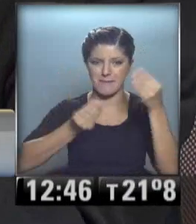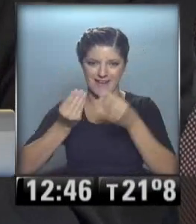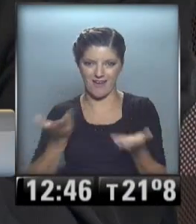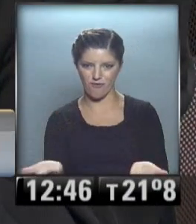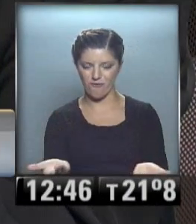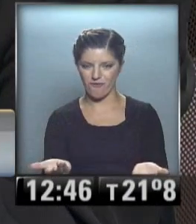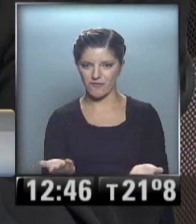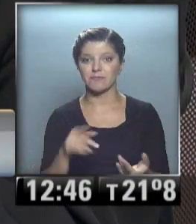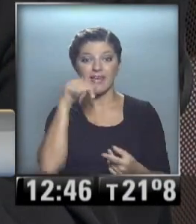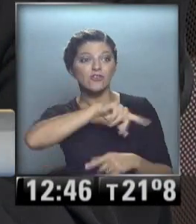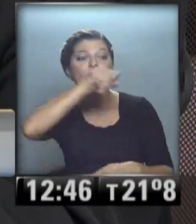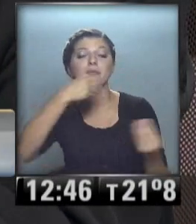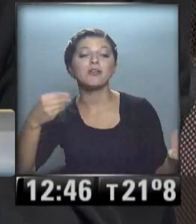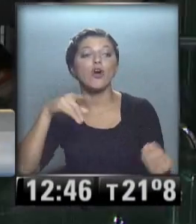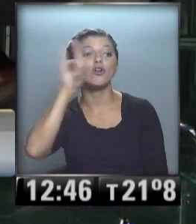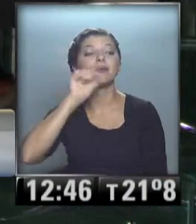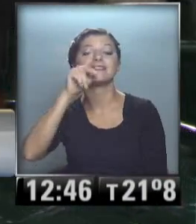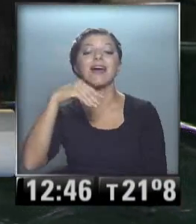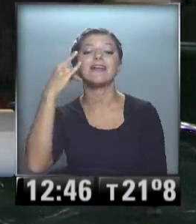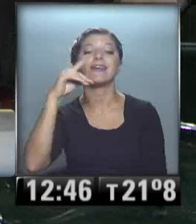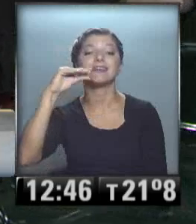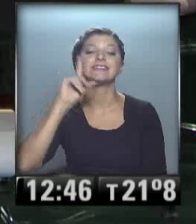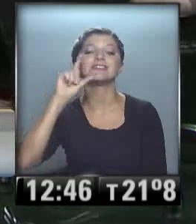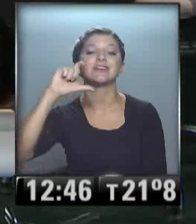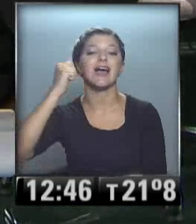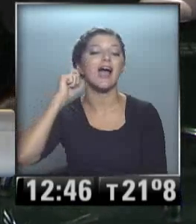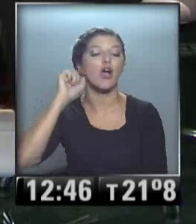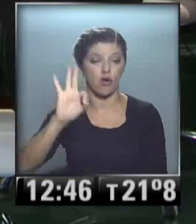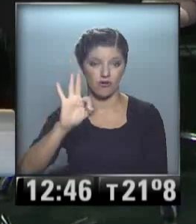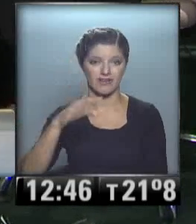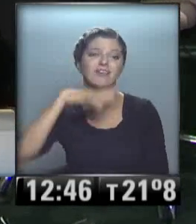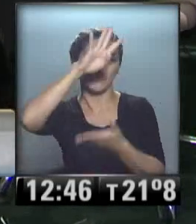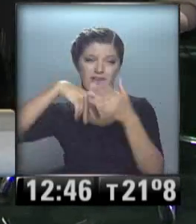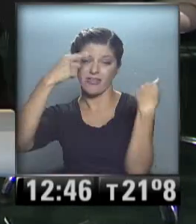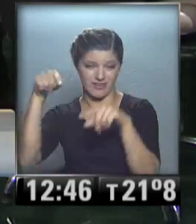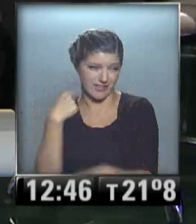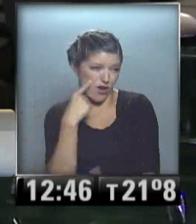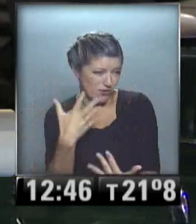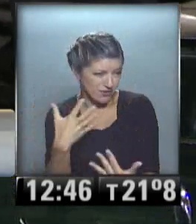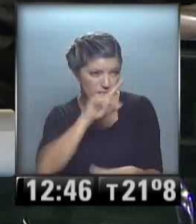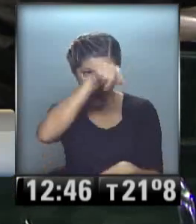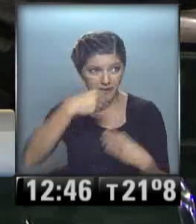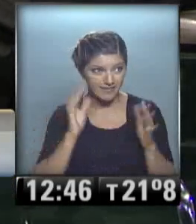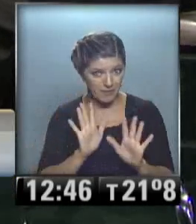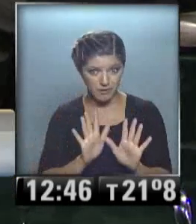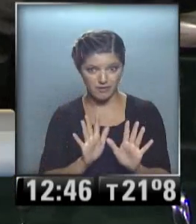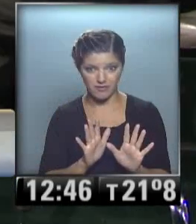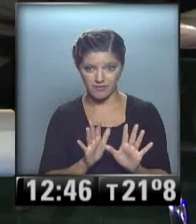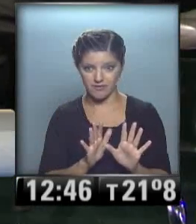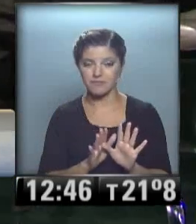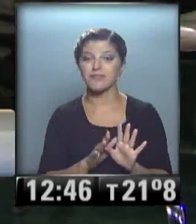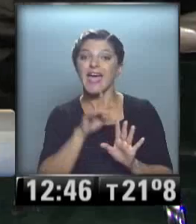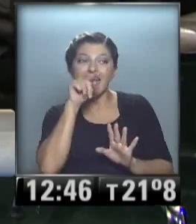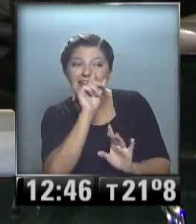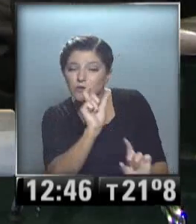teoría fue la Universidad de Chicago, de la que sale Milton Friedman y las teorías que hemos conocido en América Latina. Esos